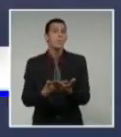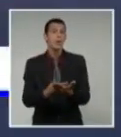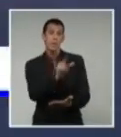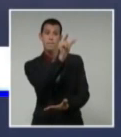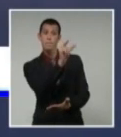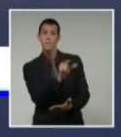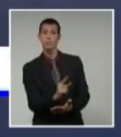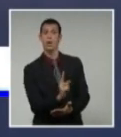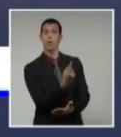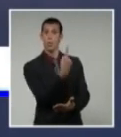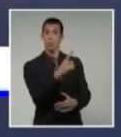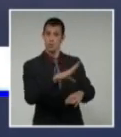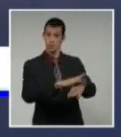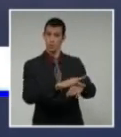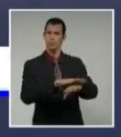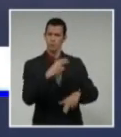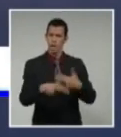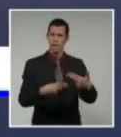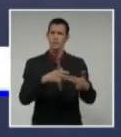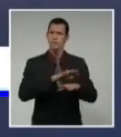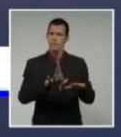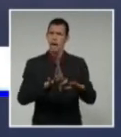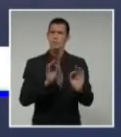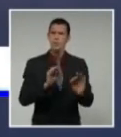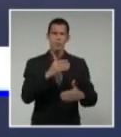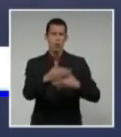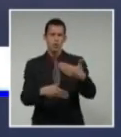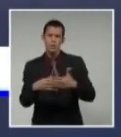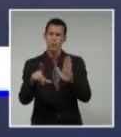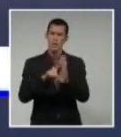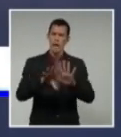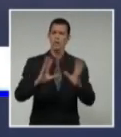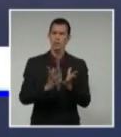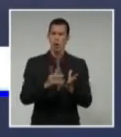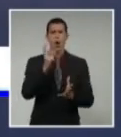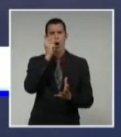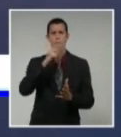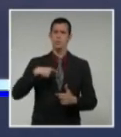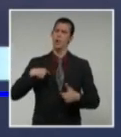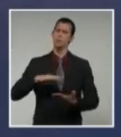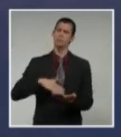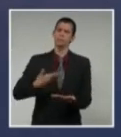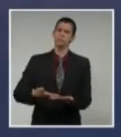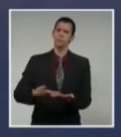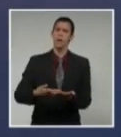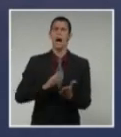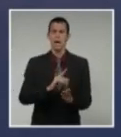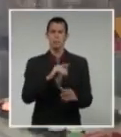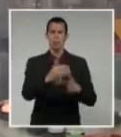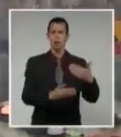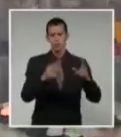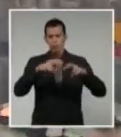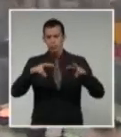de nuestro planeta estoy seguro que van a poder contar con esta vacuna cubana como mismo han estado contando